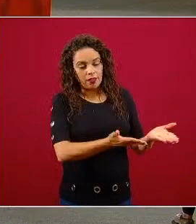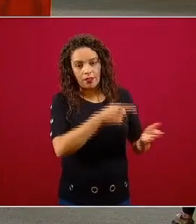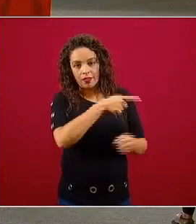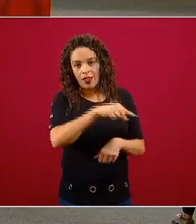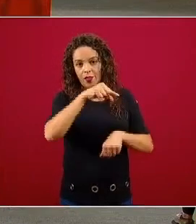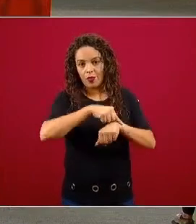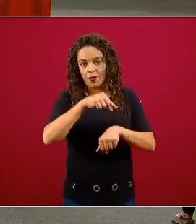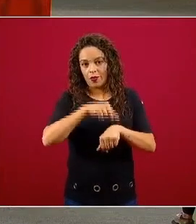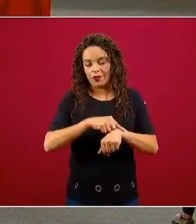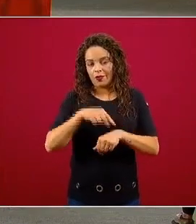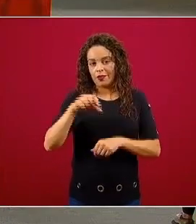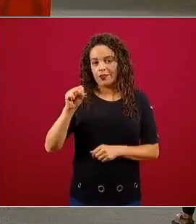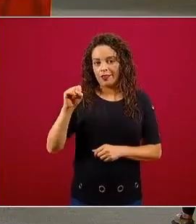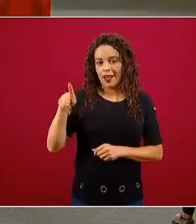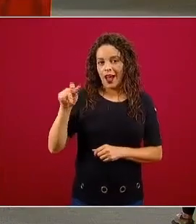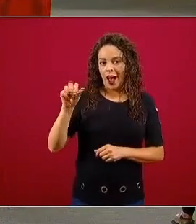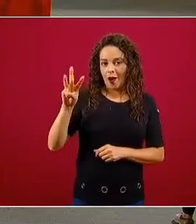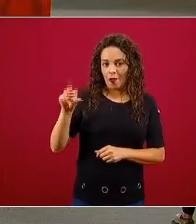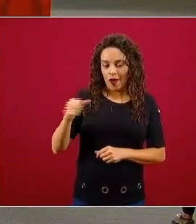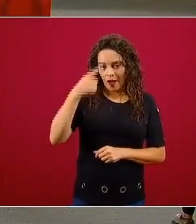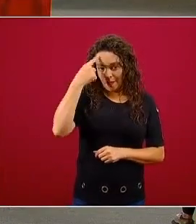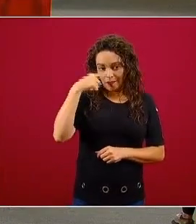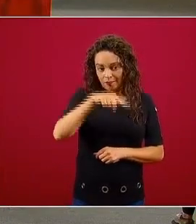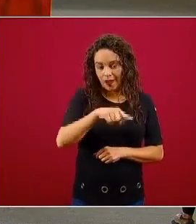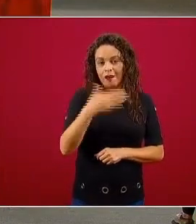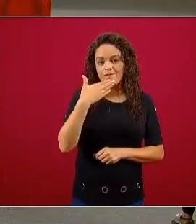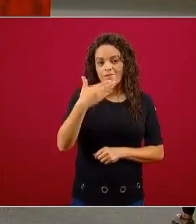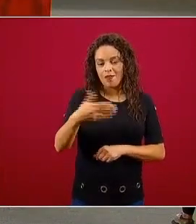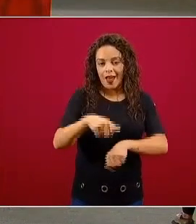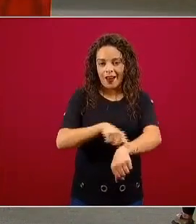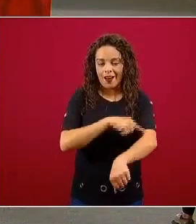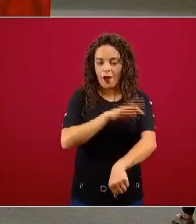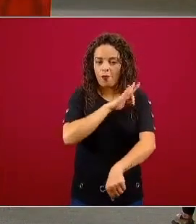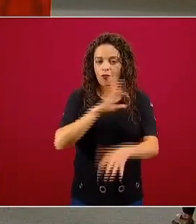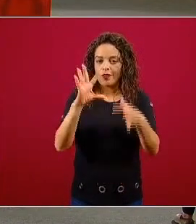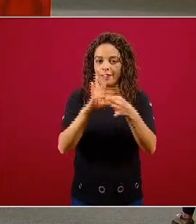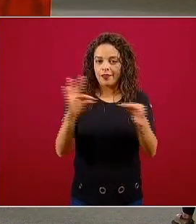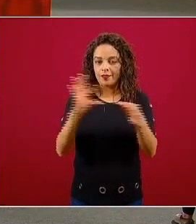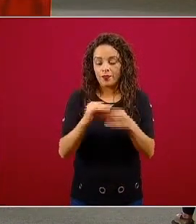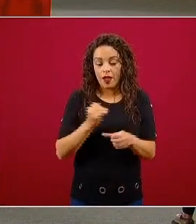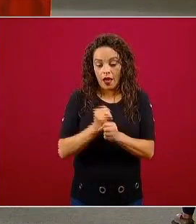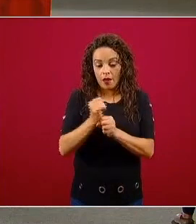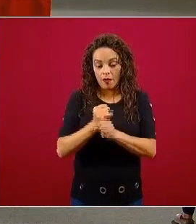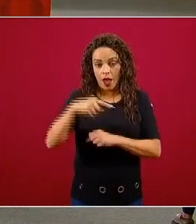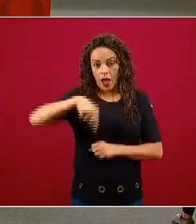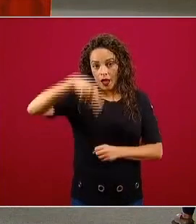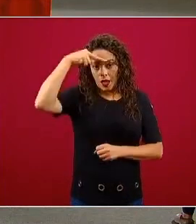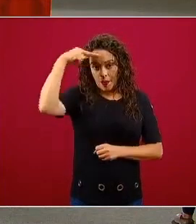nos presente la investigación clínica que se ha hecho en México.